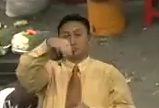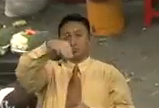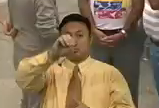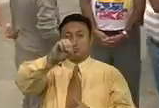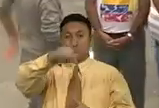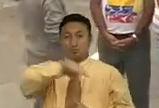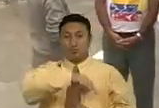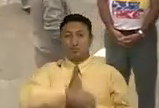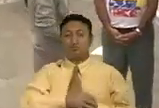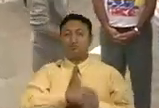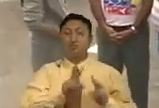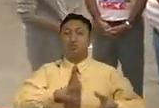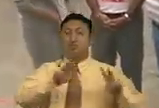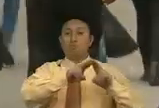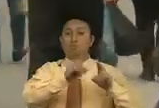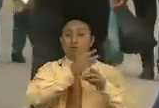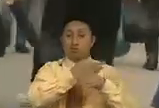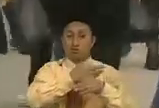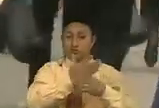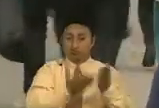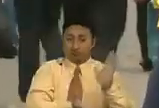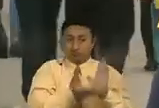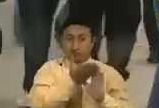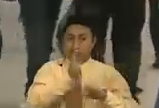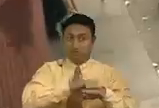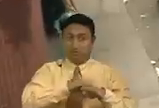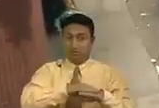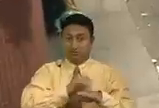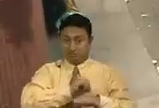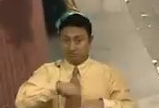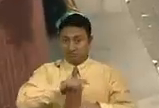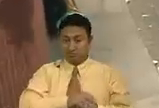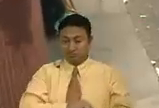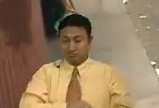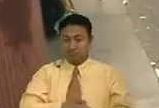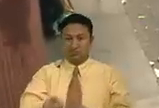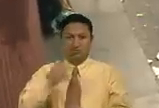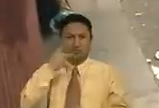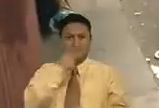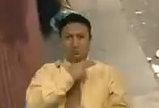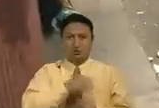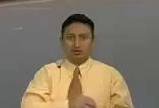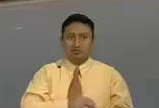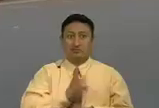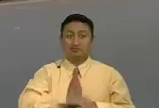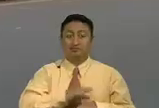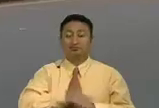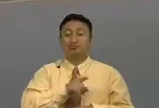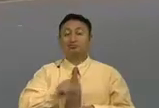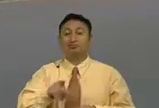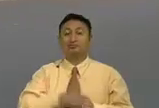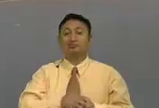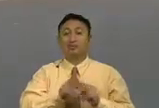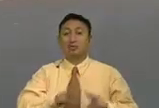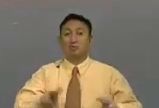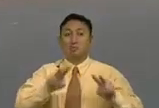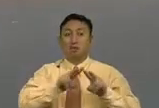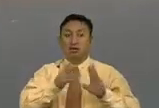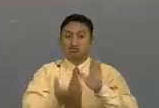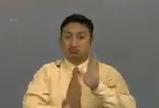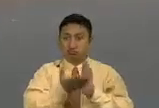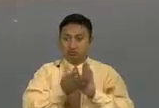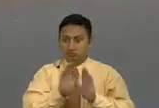subirán de precio debido a un incremento monetario en el diésel de transporte cae en la especulación. Esto debido, manifestó, a que su valor no se ha elevado ni